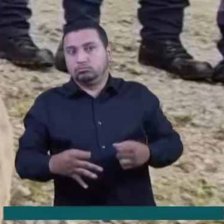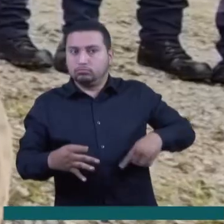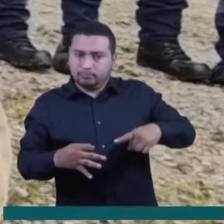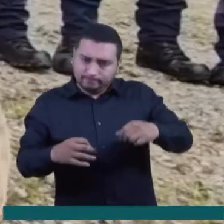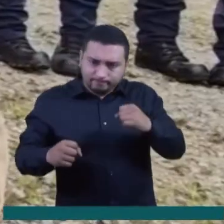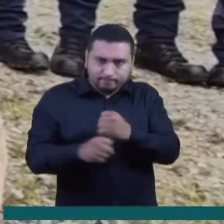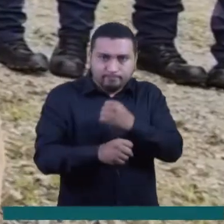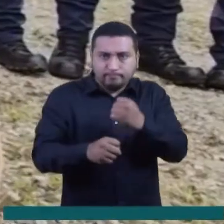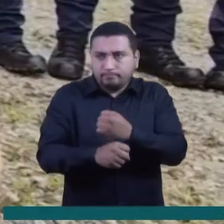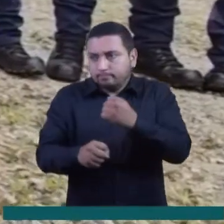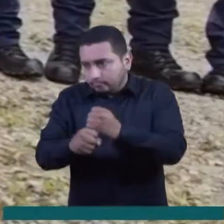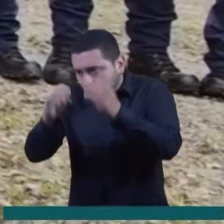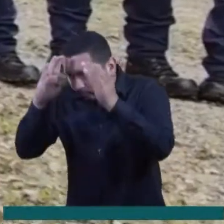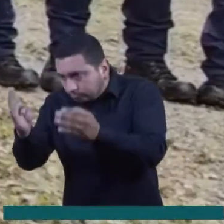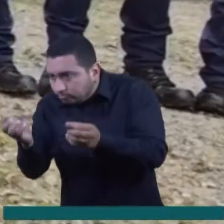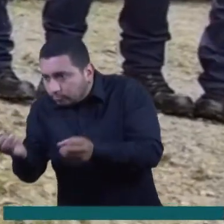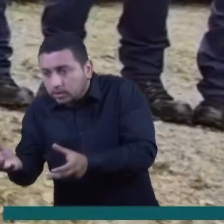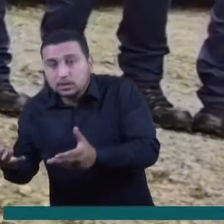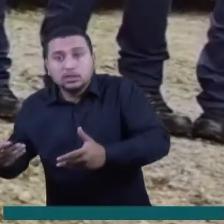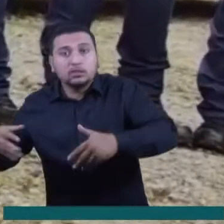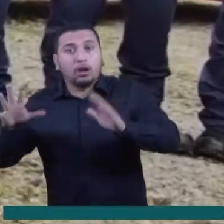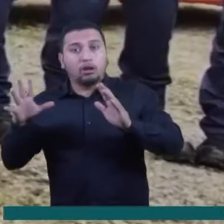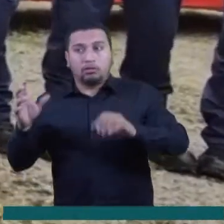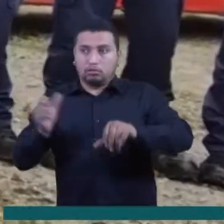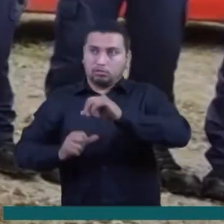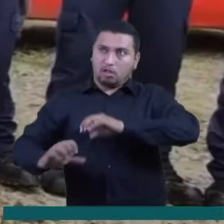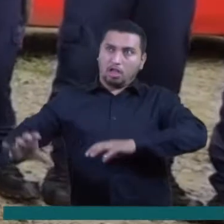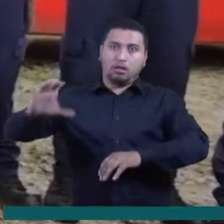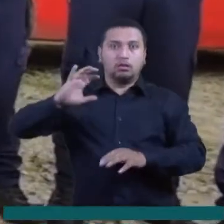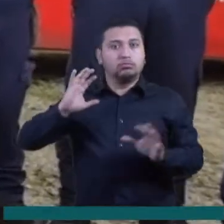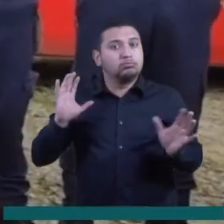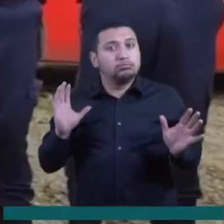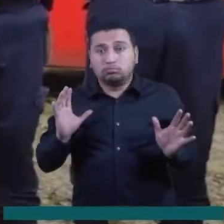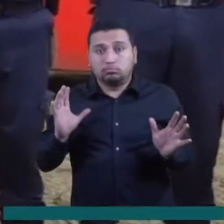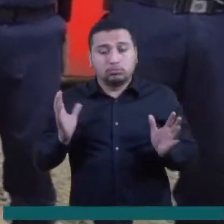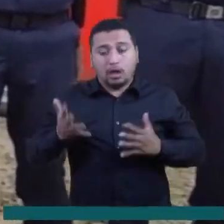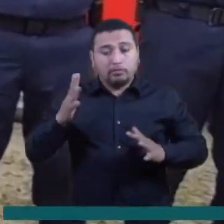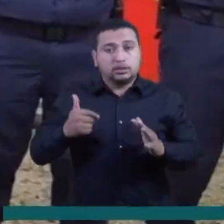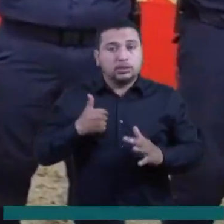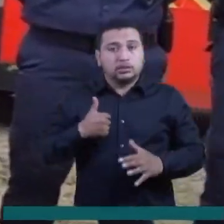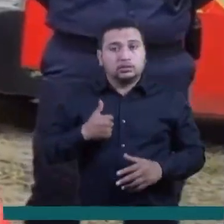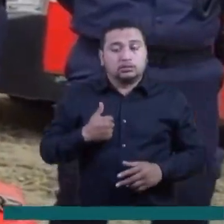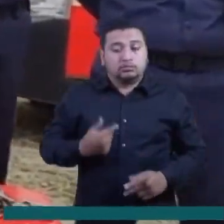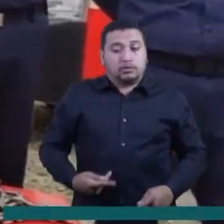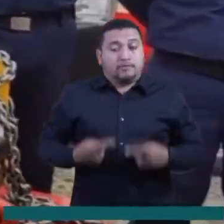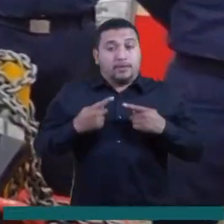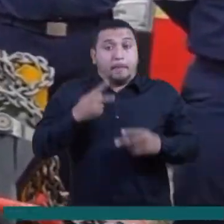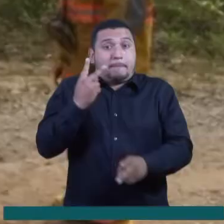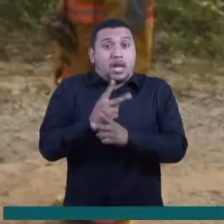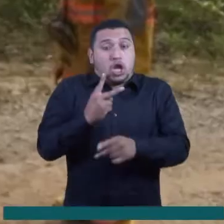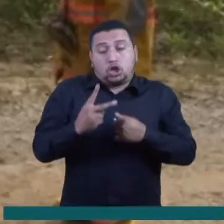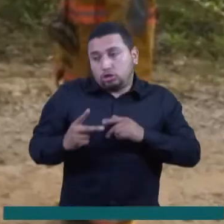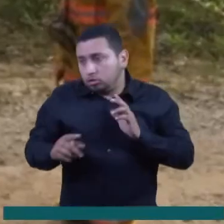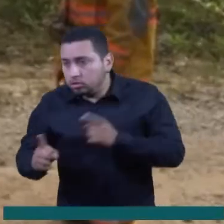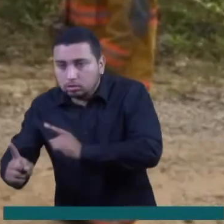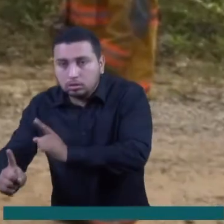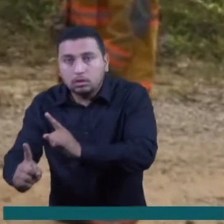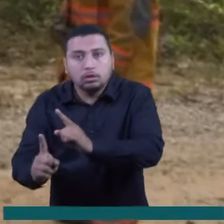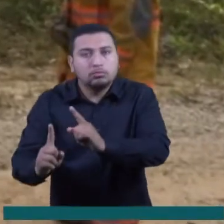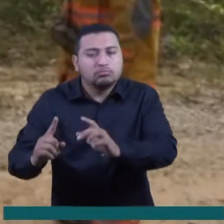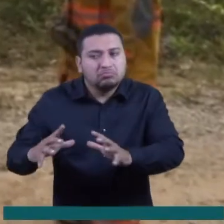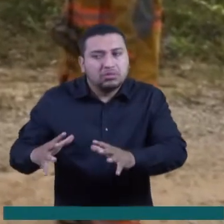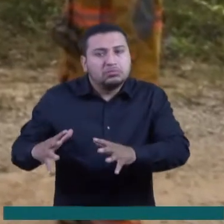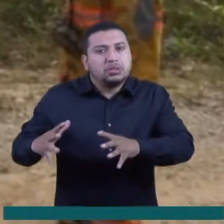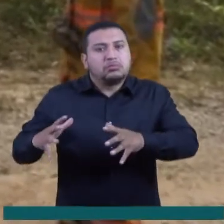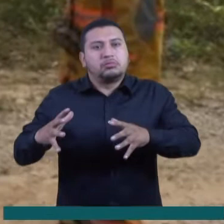hay que entregarlo todo sin esperar nada a cambio, incluso muchas veces exponiendo sus vidas. Durante estos 45 años han venido creciendo